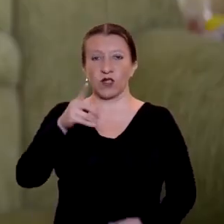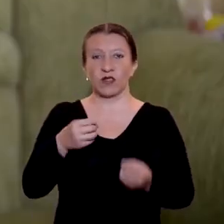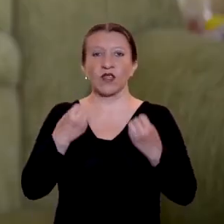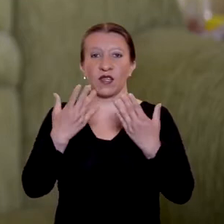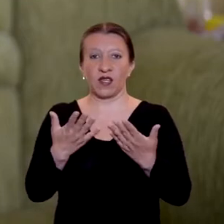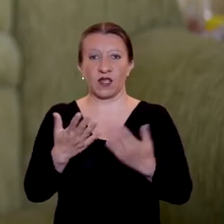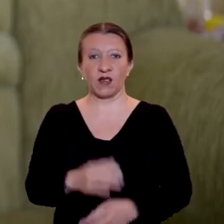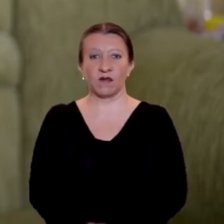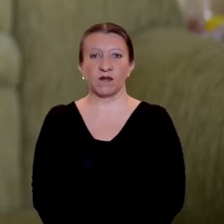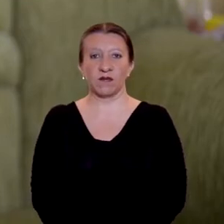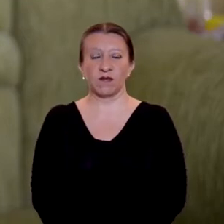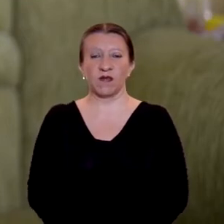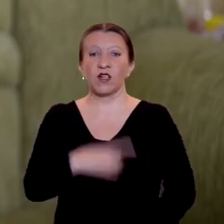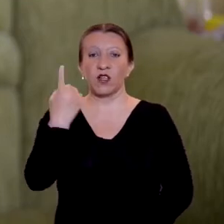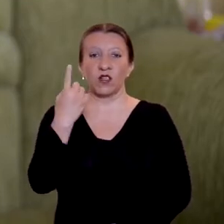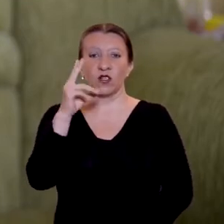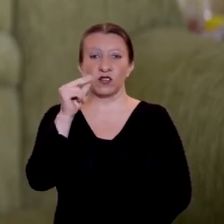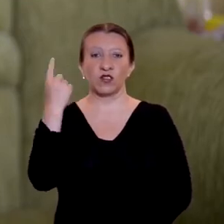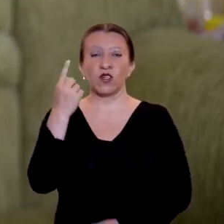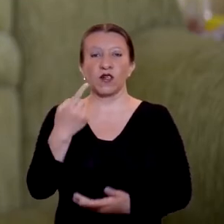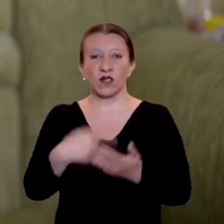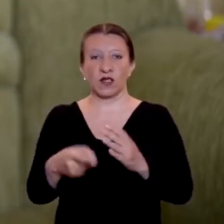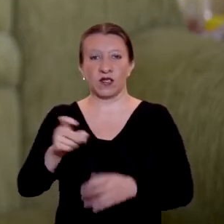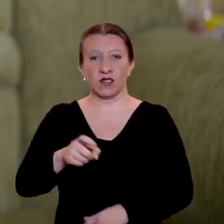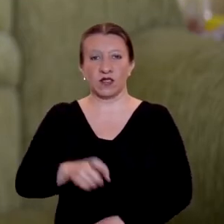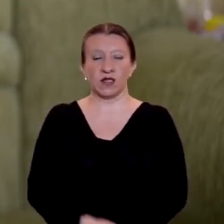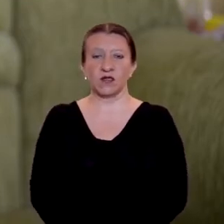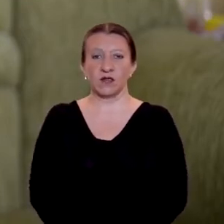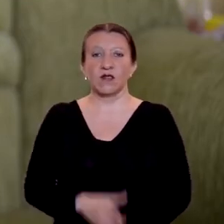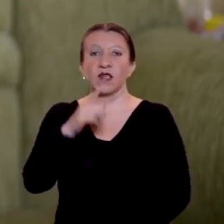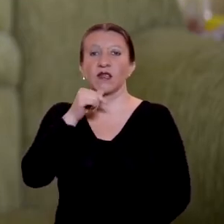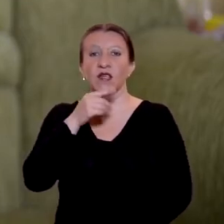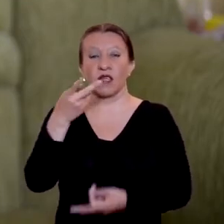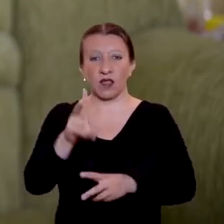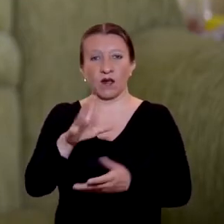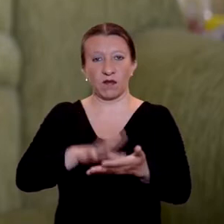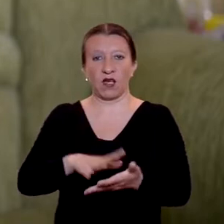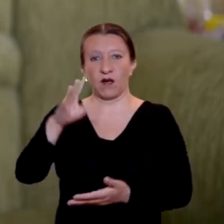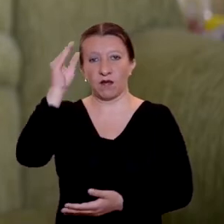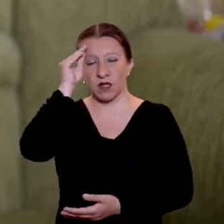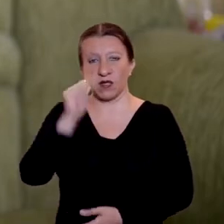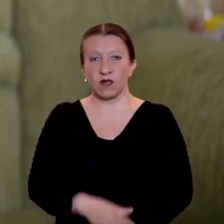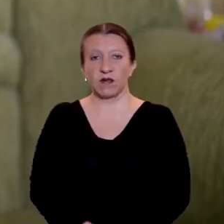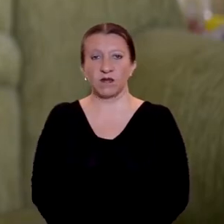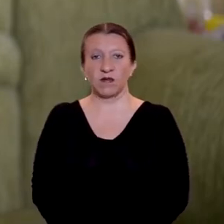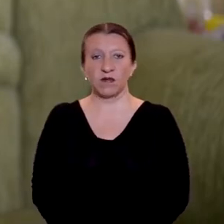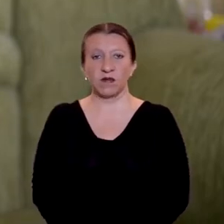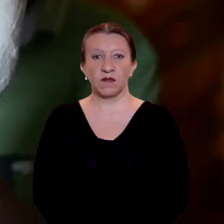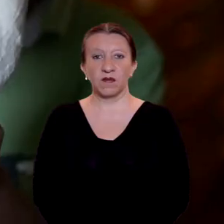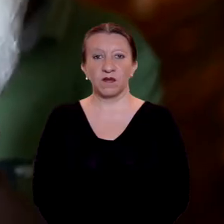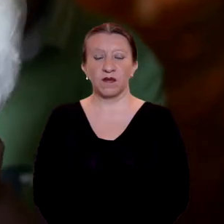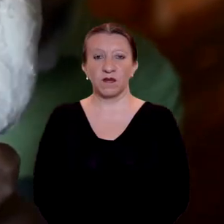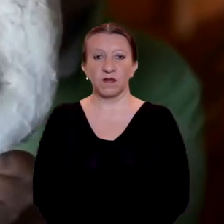Dios te da lo que, no solamente lo que mereces, sino de quienes tienes que ir aprendiendo.